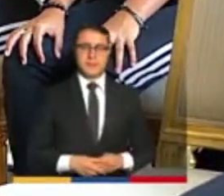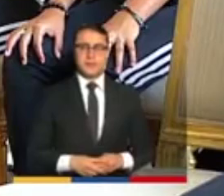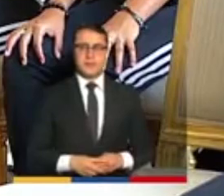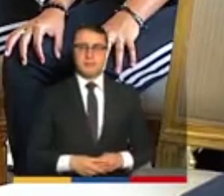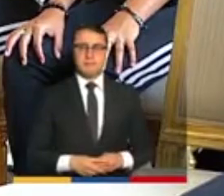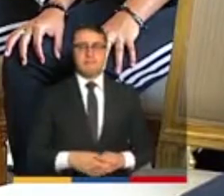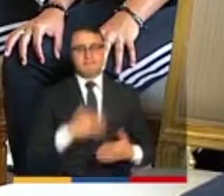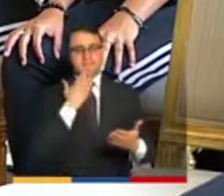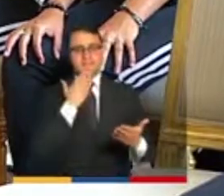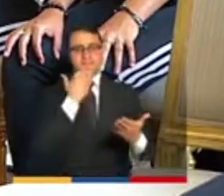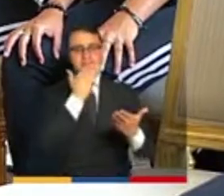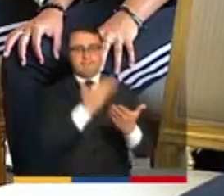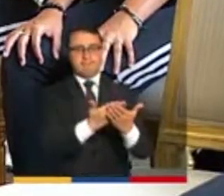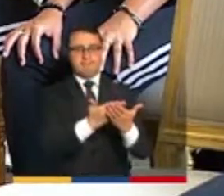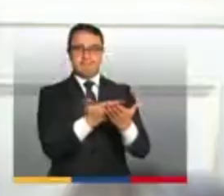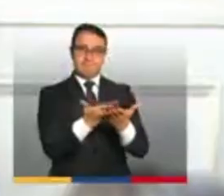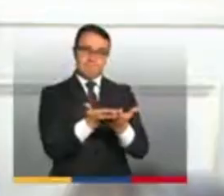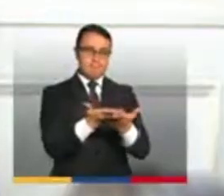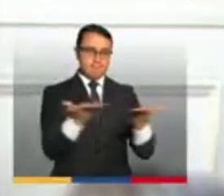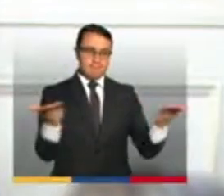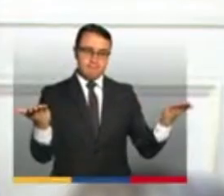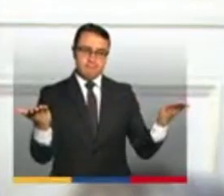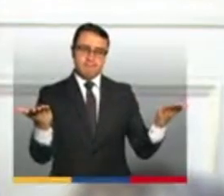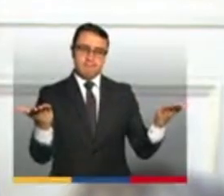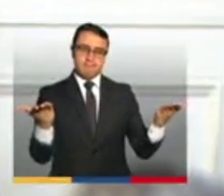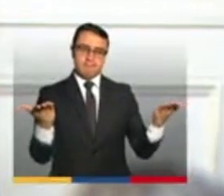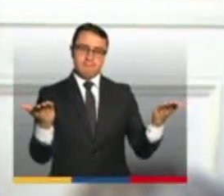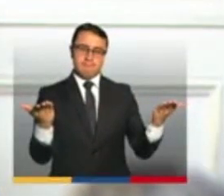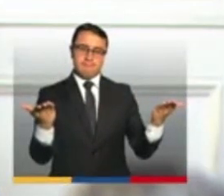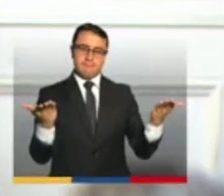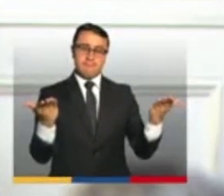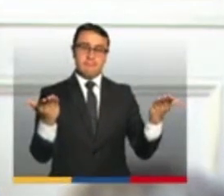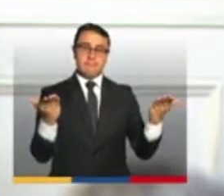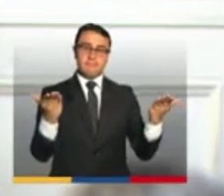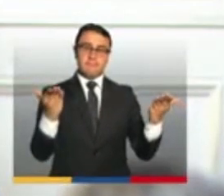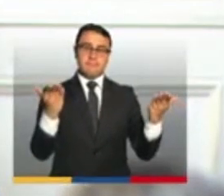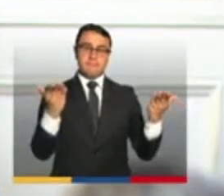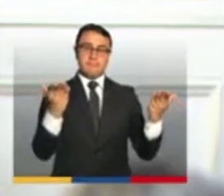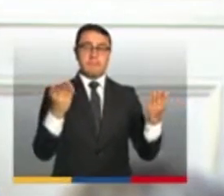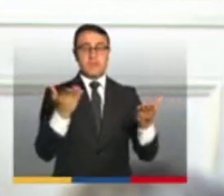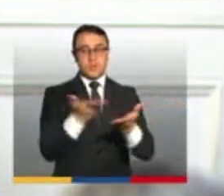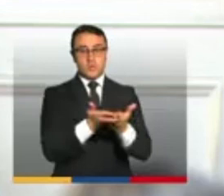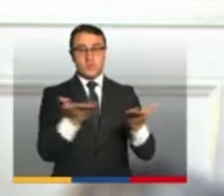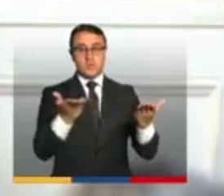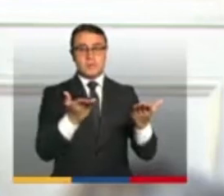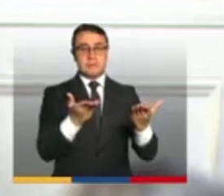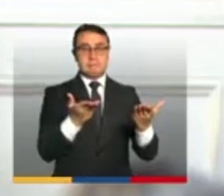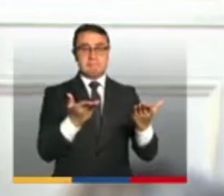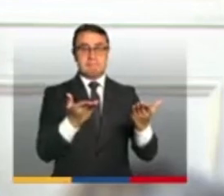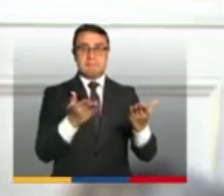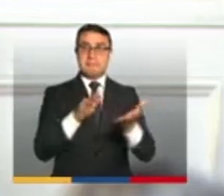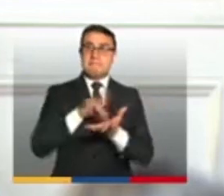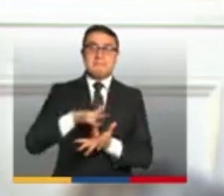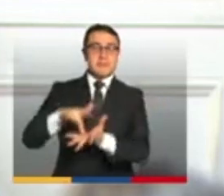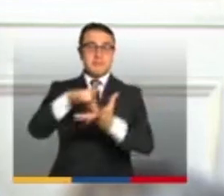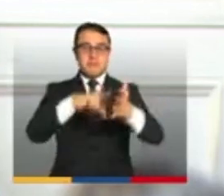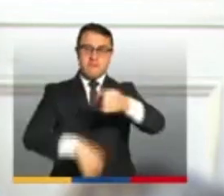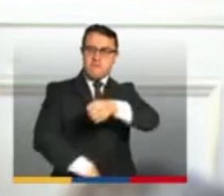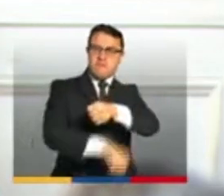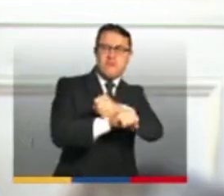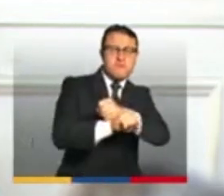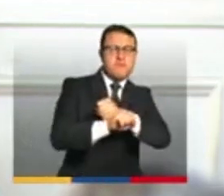les agradezco mucho su participación en esta vida del país,